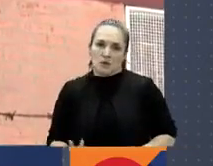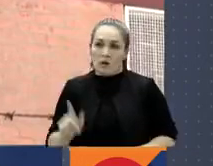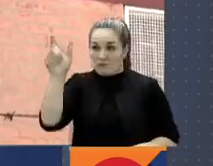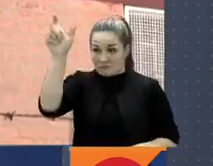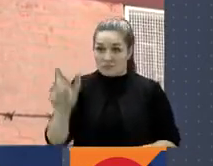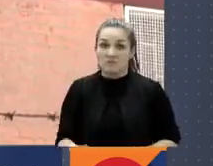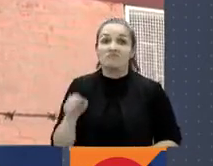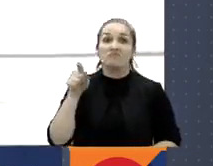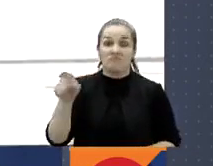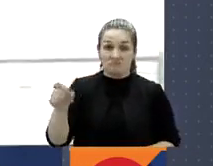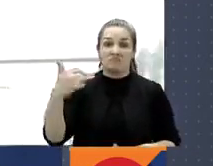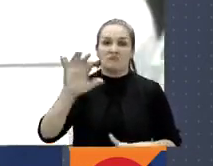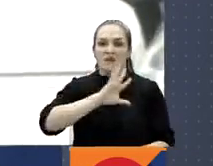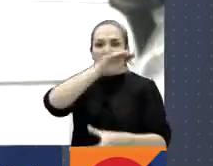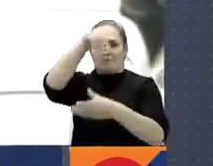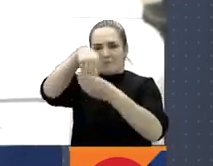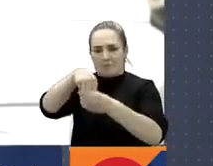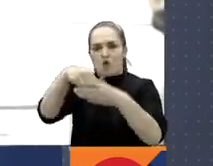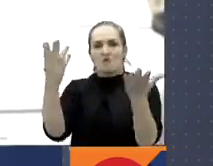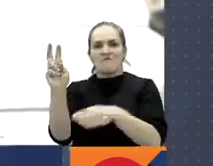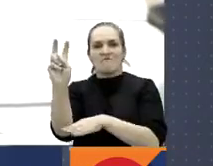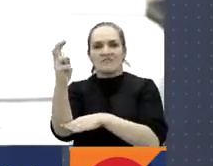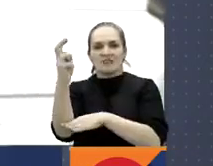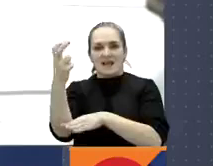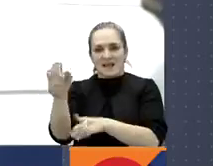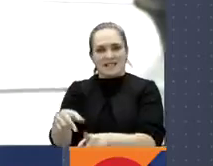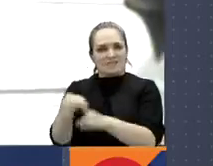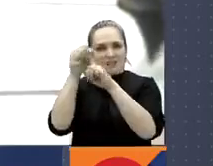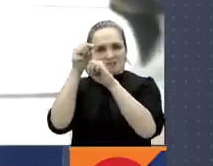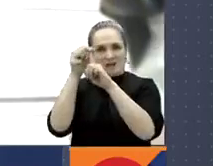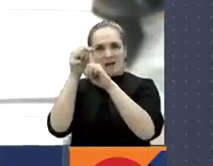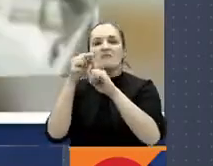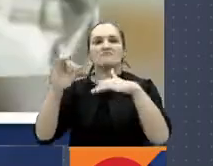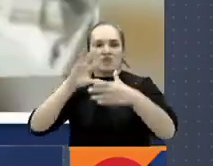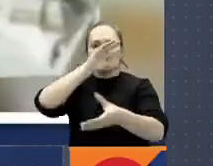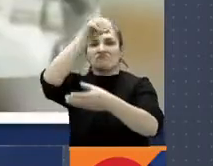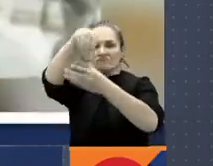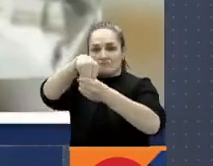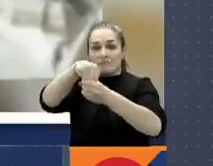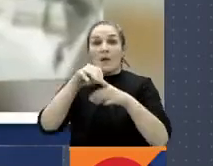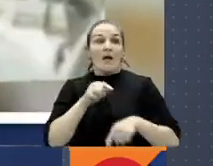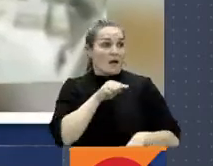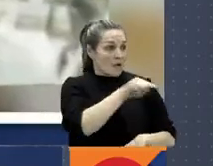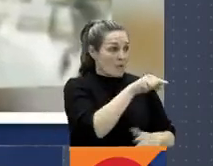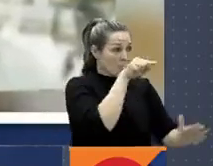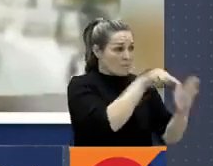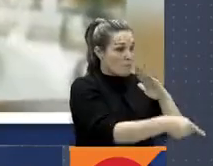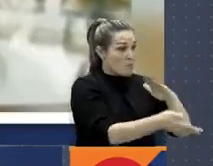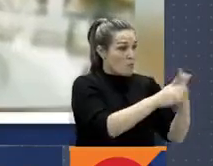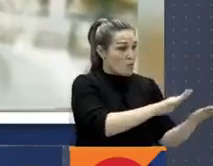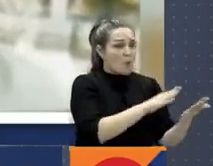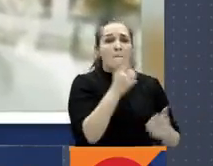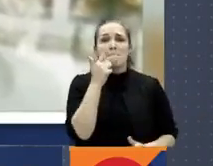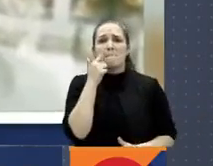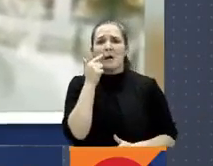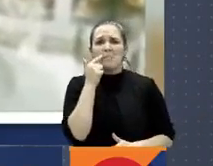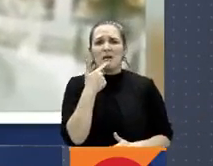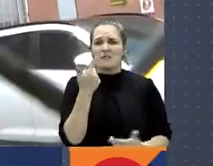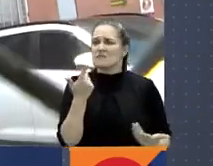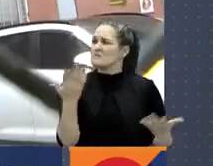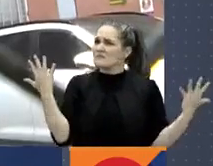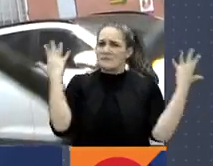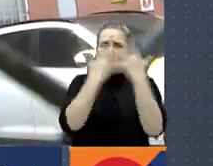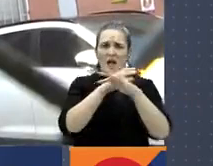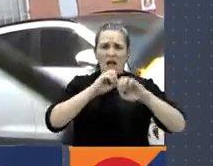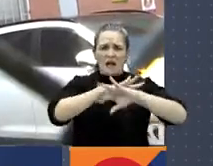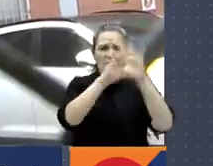encuentra en la URI de La Granja para su proceso de judicialización. Hablamos con el padre de este menor de edad, quien ha pedido el esclarecimiento total de